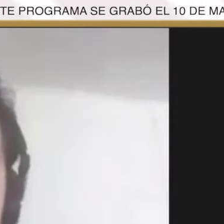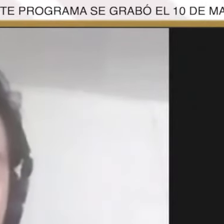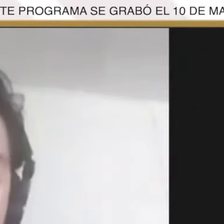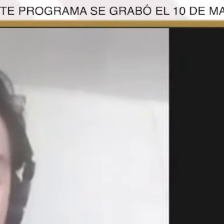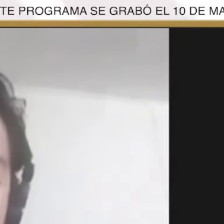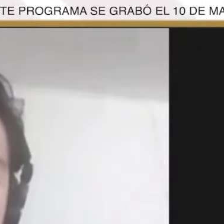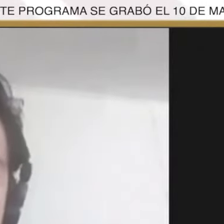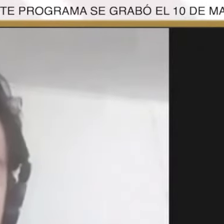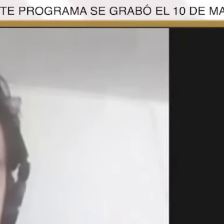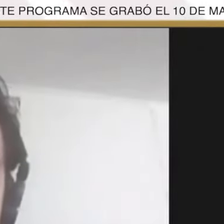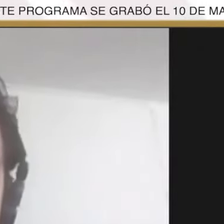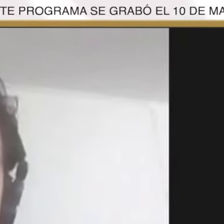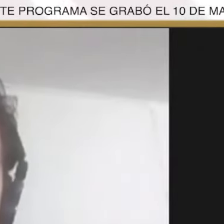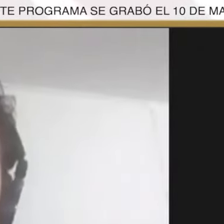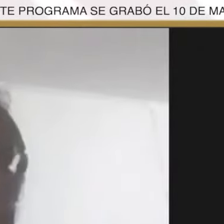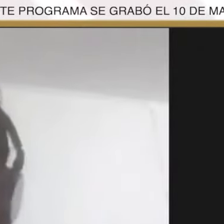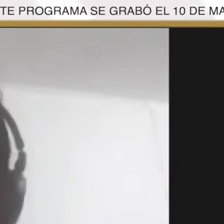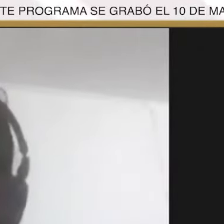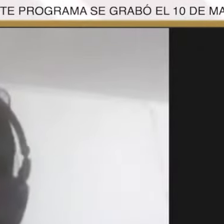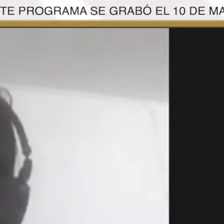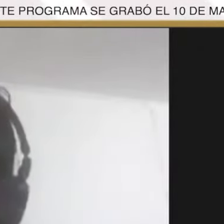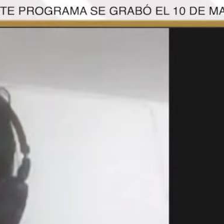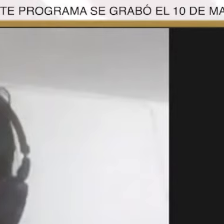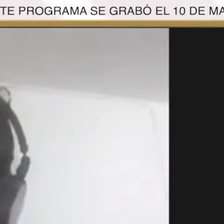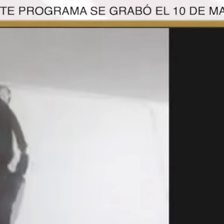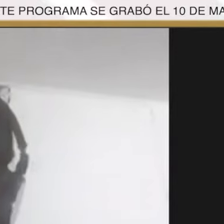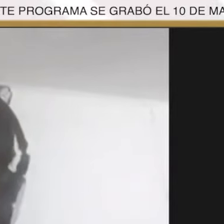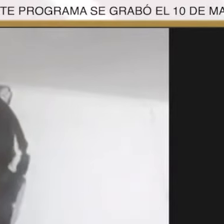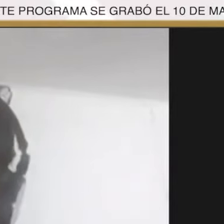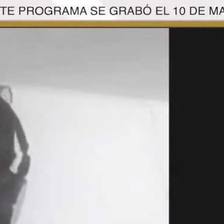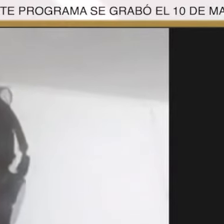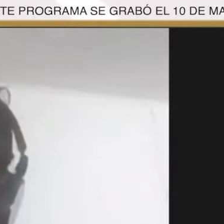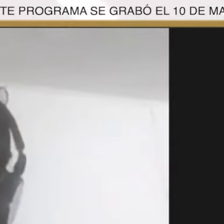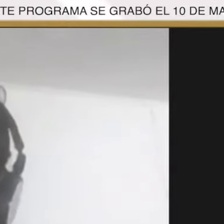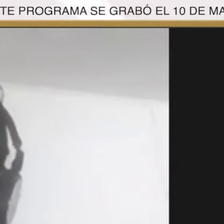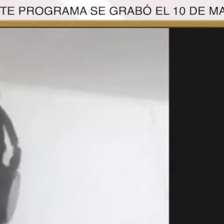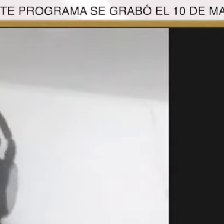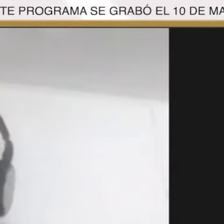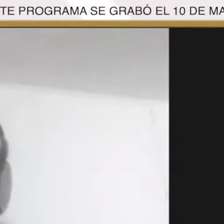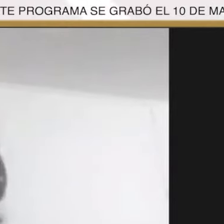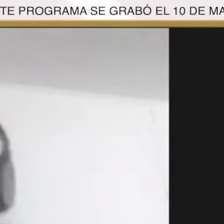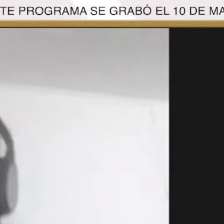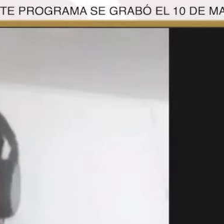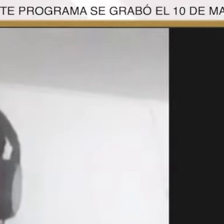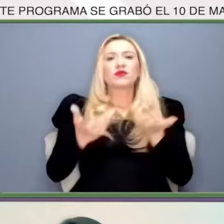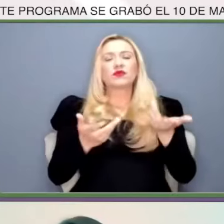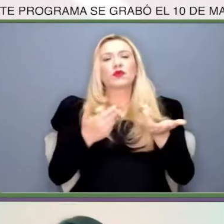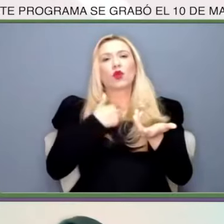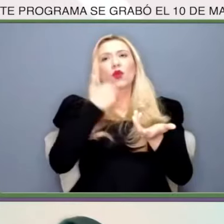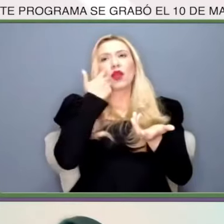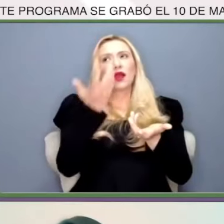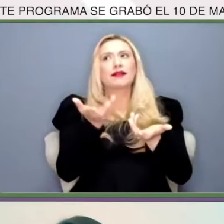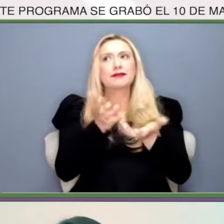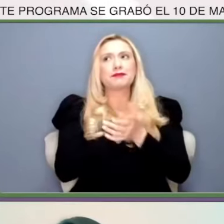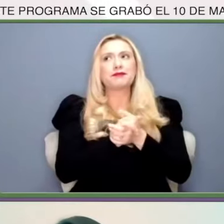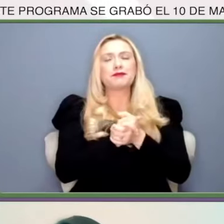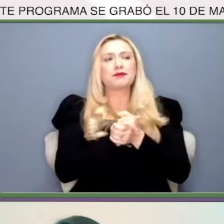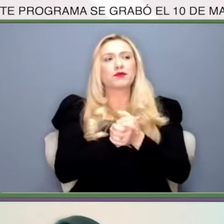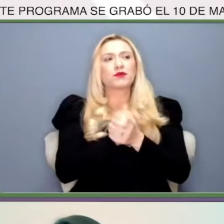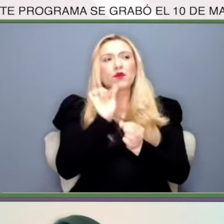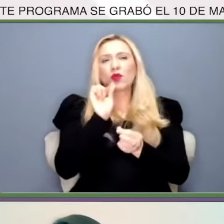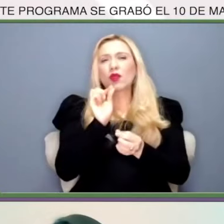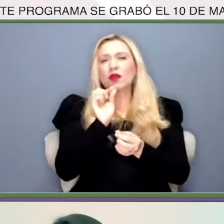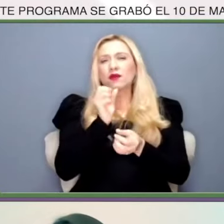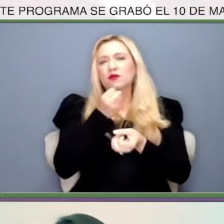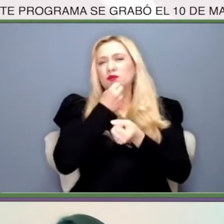algo realmente preocupante. Y bueno, quería como aportar un